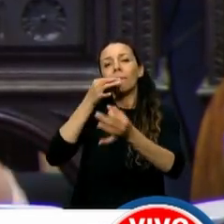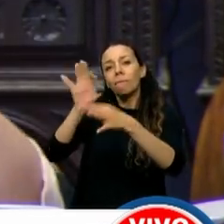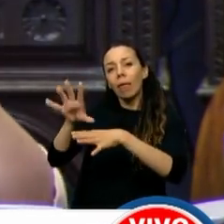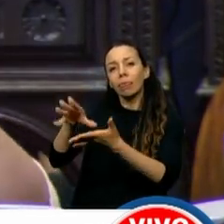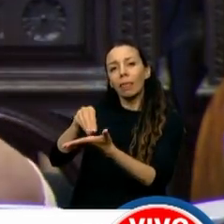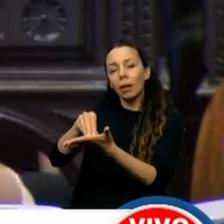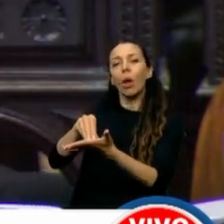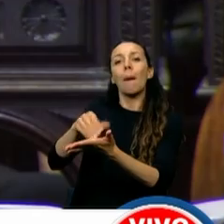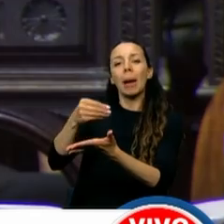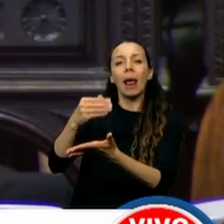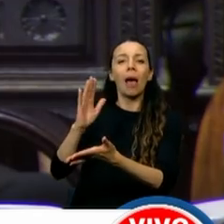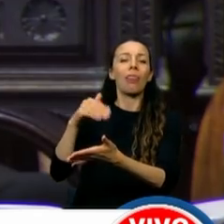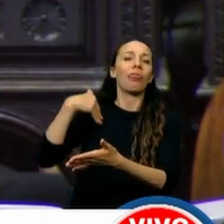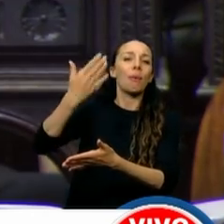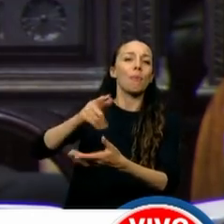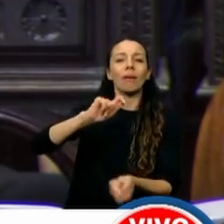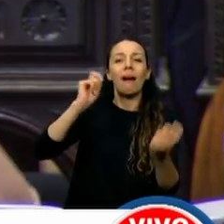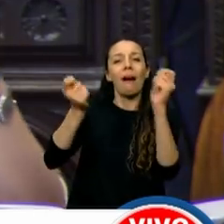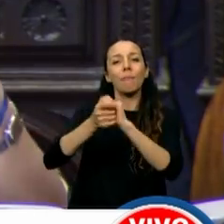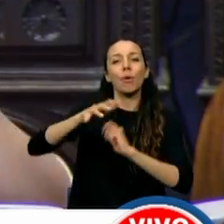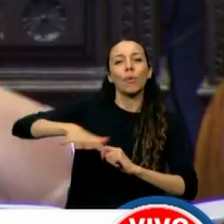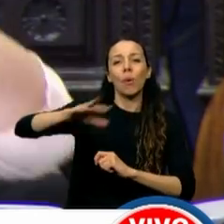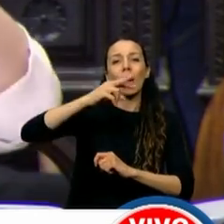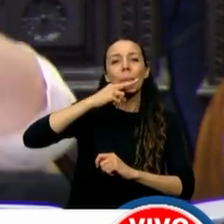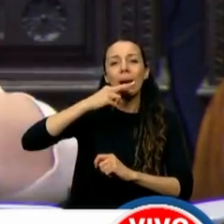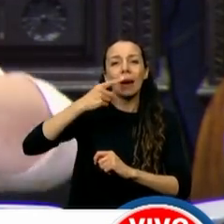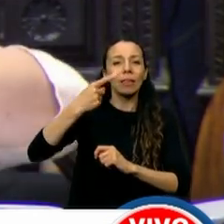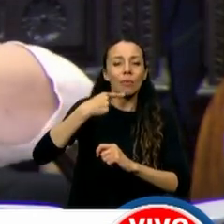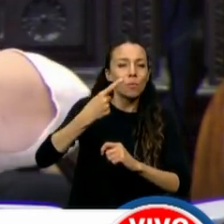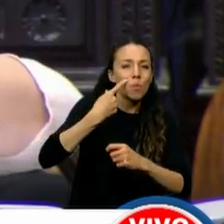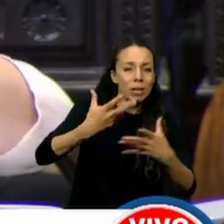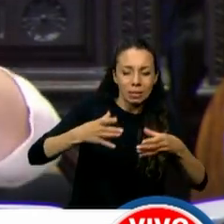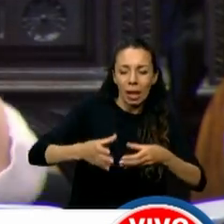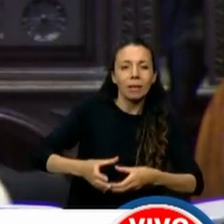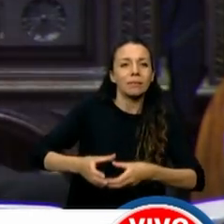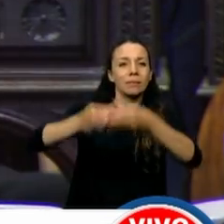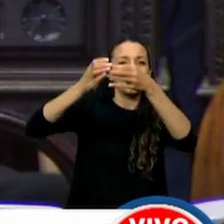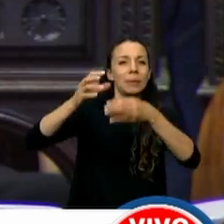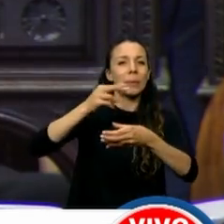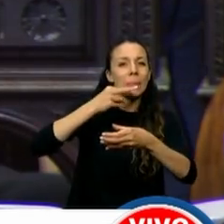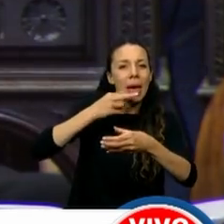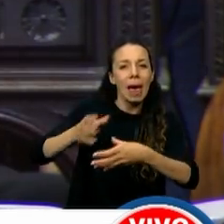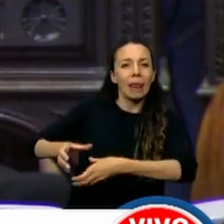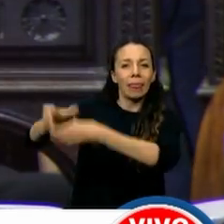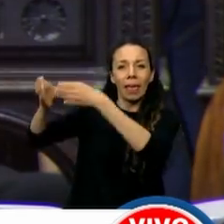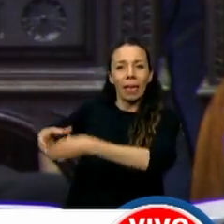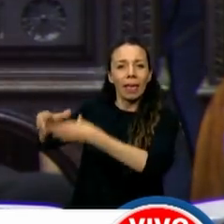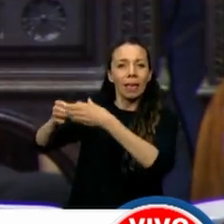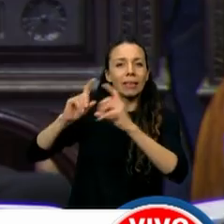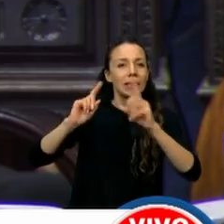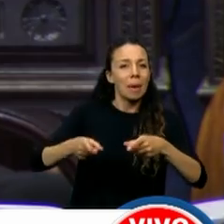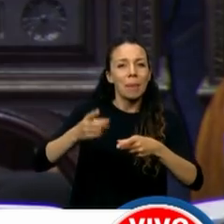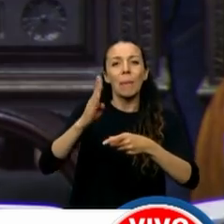que además contabilizan los canteros esos verticales y hasta los de de los bares